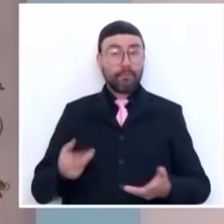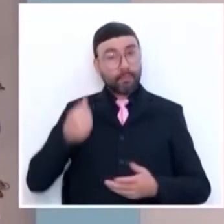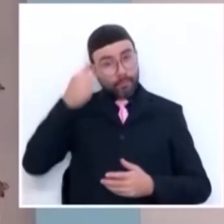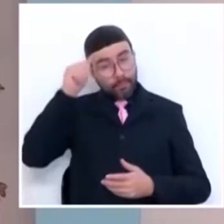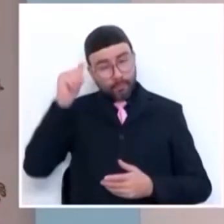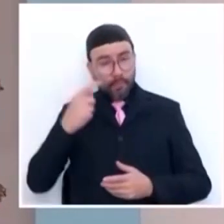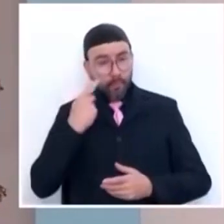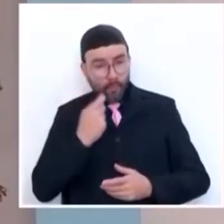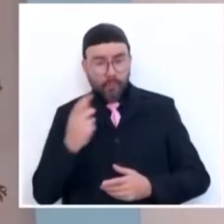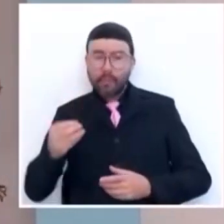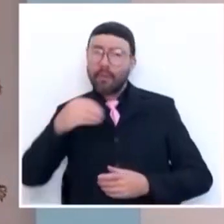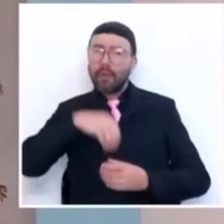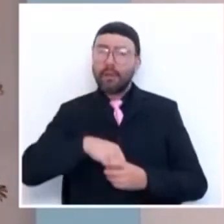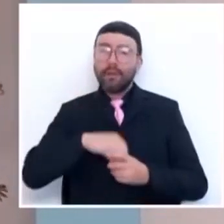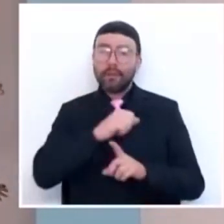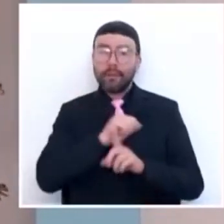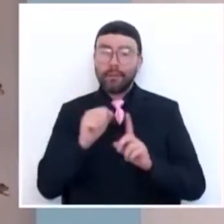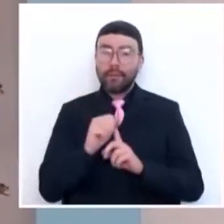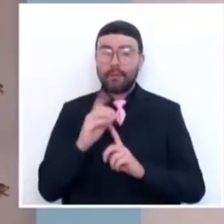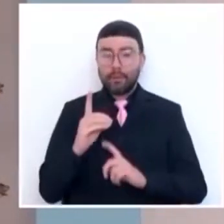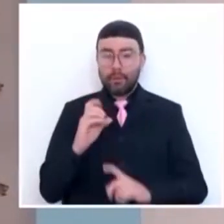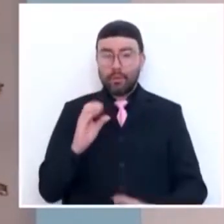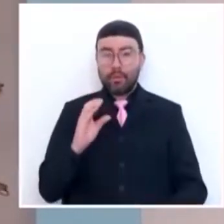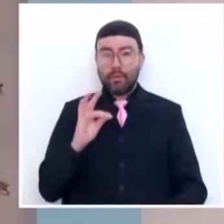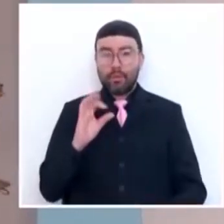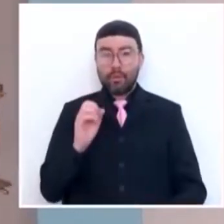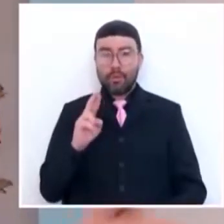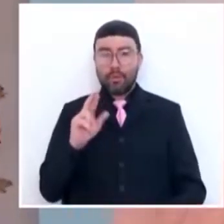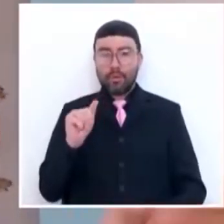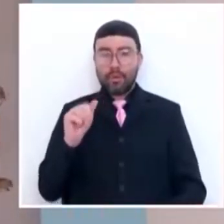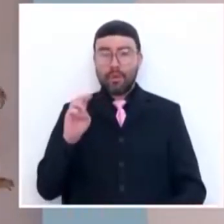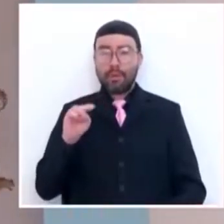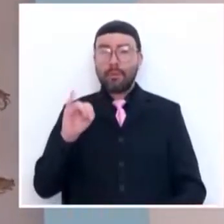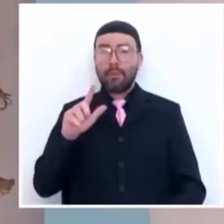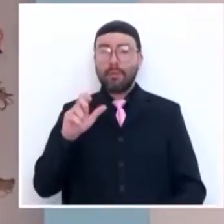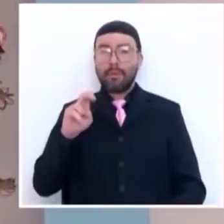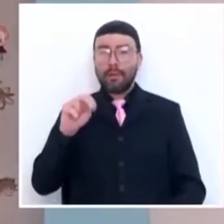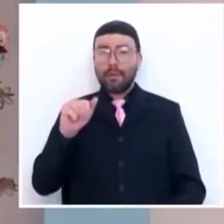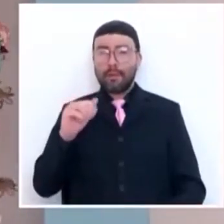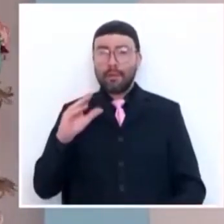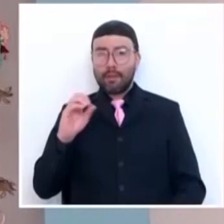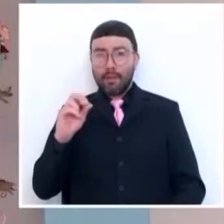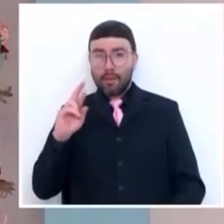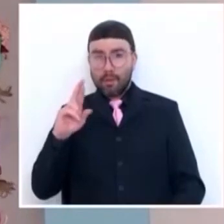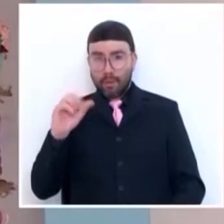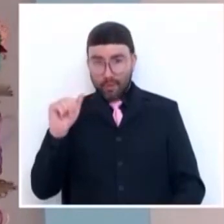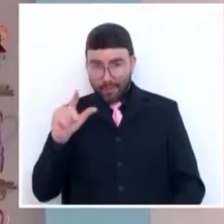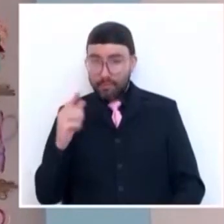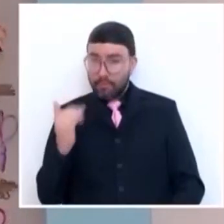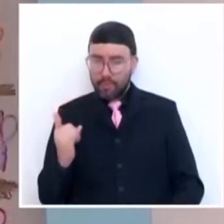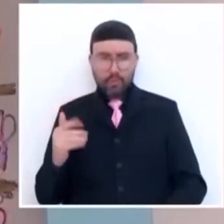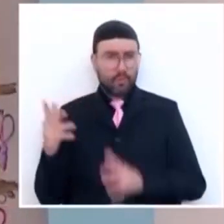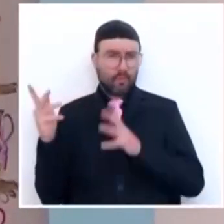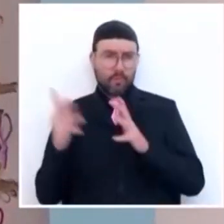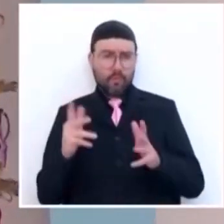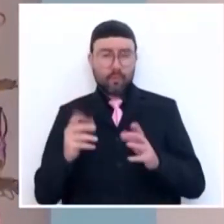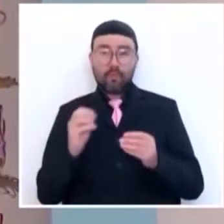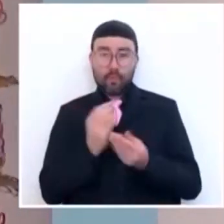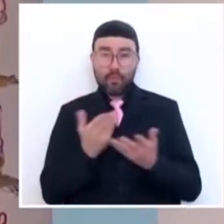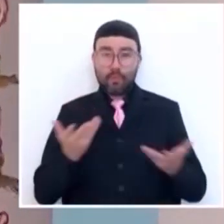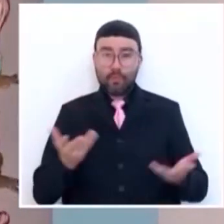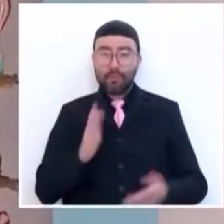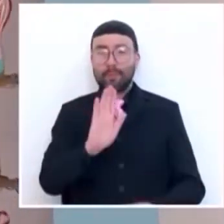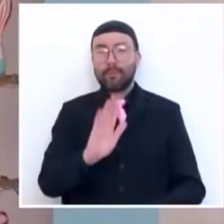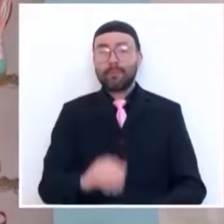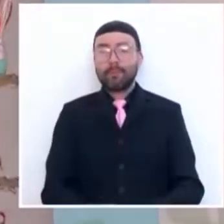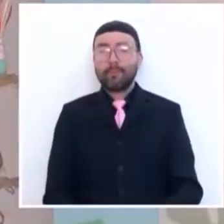buscar también en las redes doctora Milena Coral, donde hay una cantidad de enseñanzas didácticas para todos ustedes.